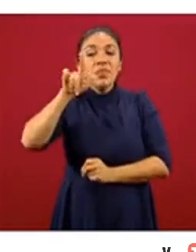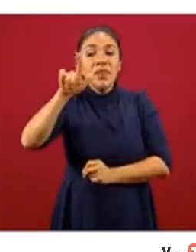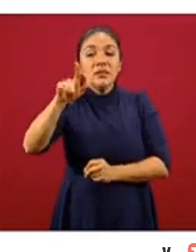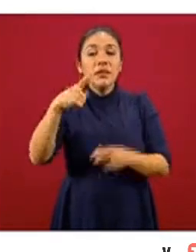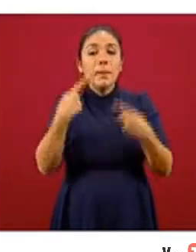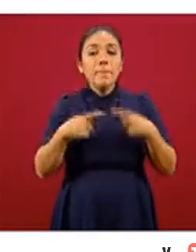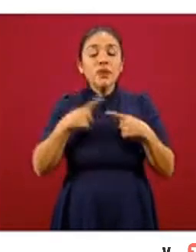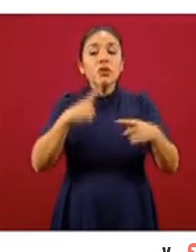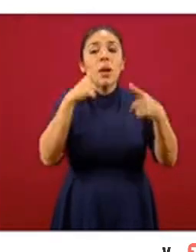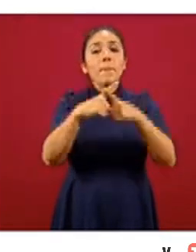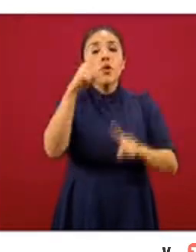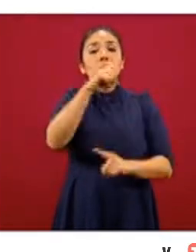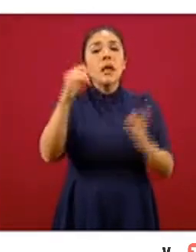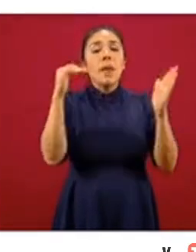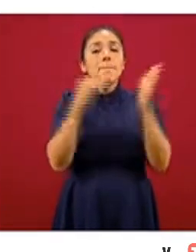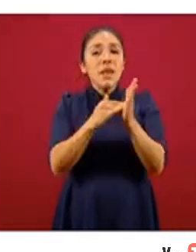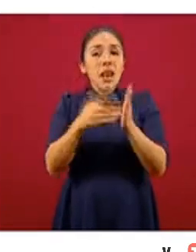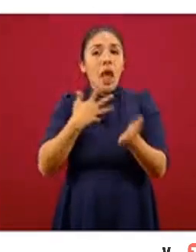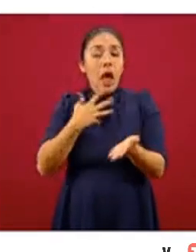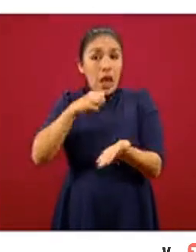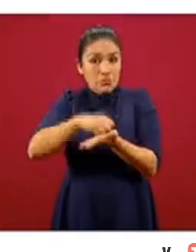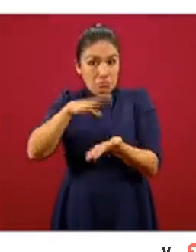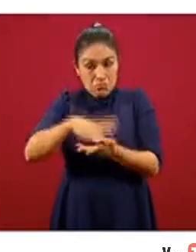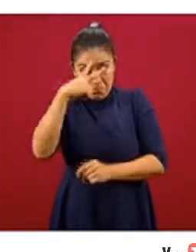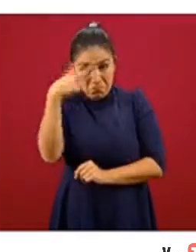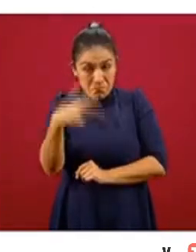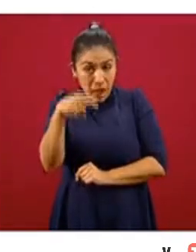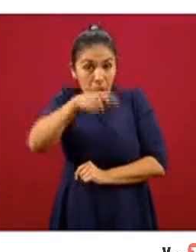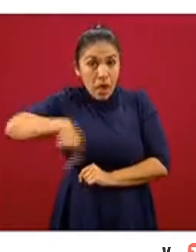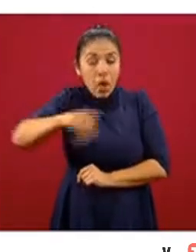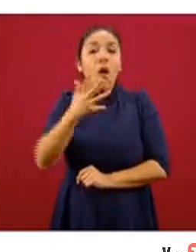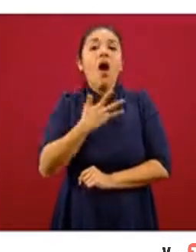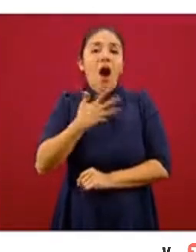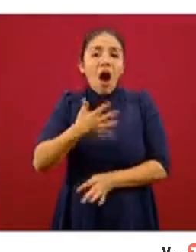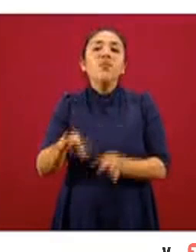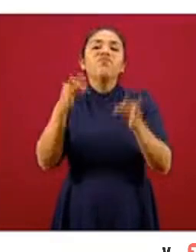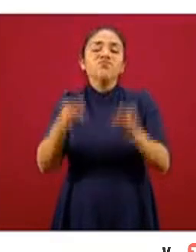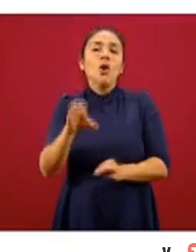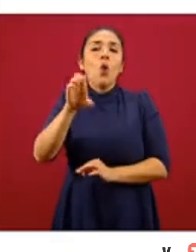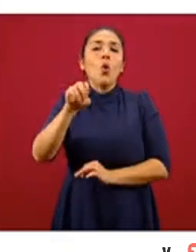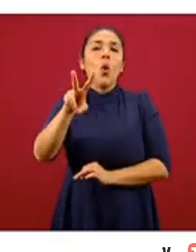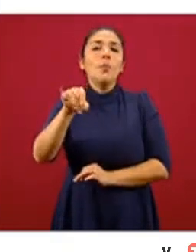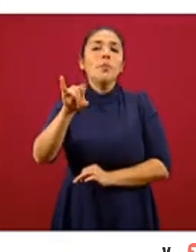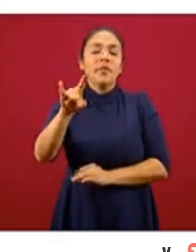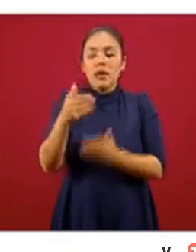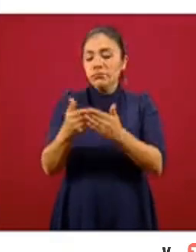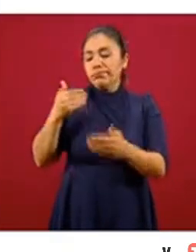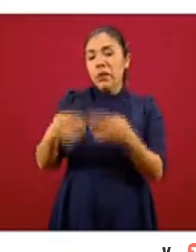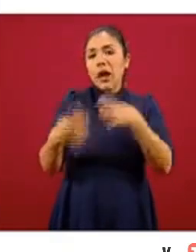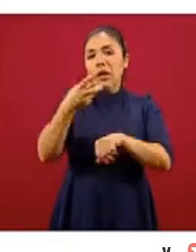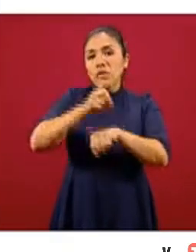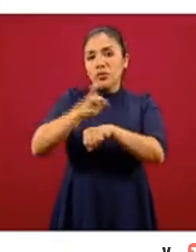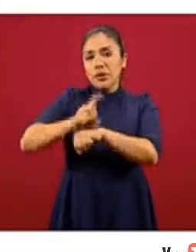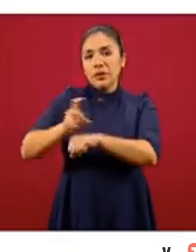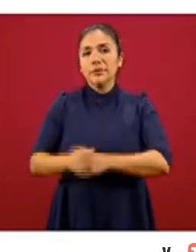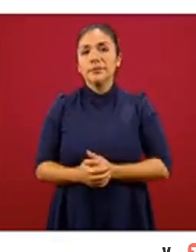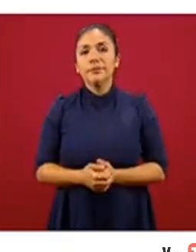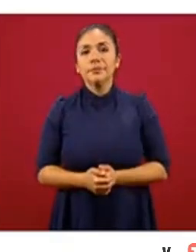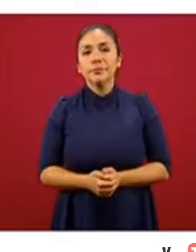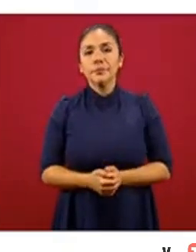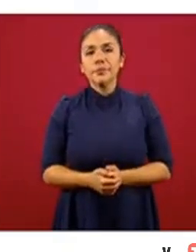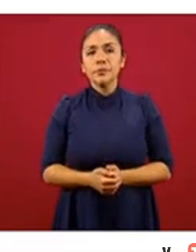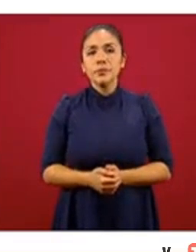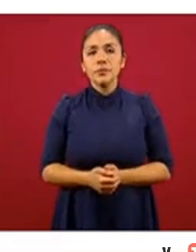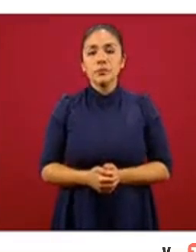cada 100,000 registradas en México tienen COVID en los últimos 14 días. La siguiente.